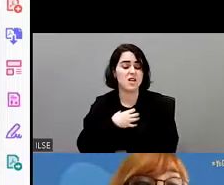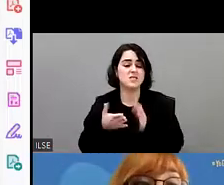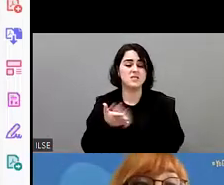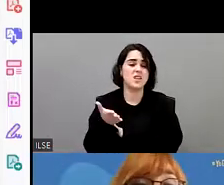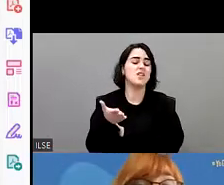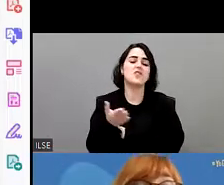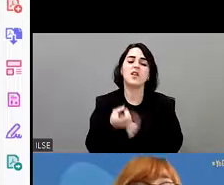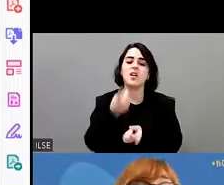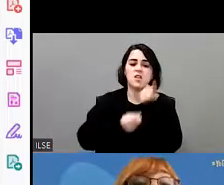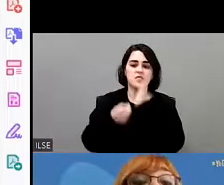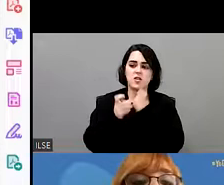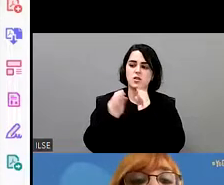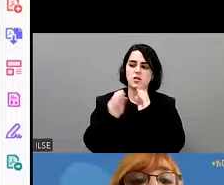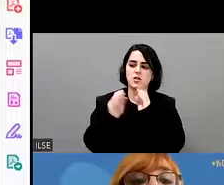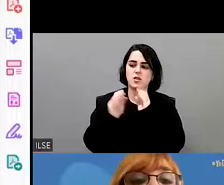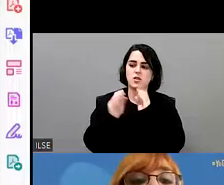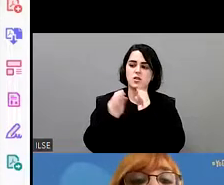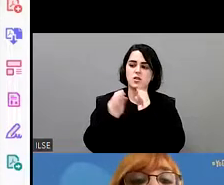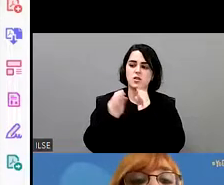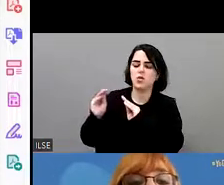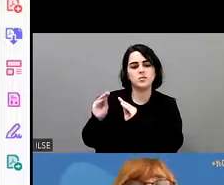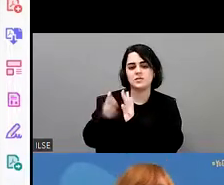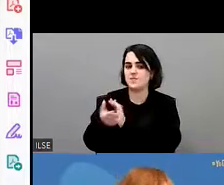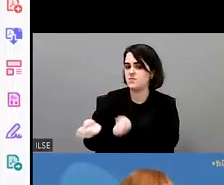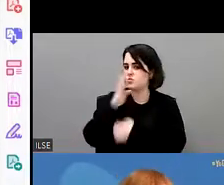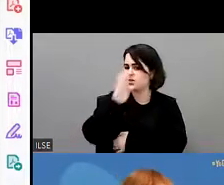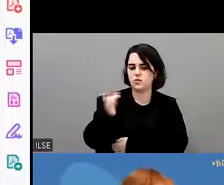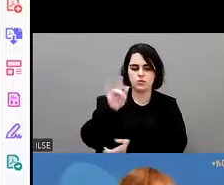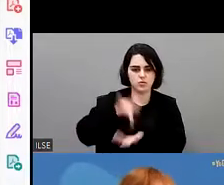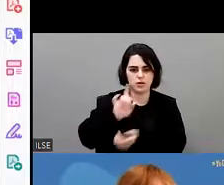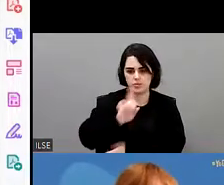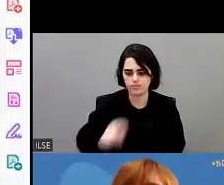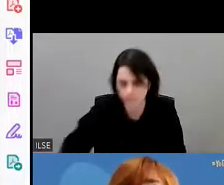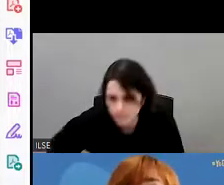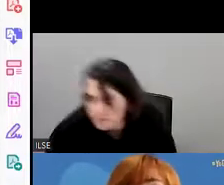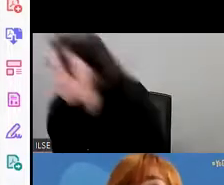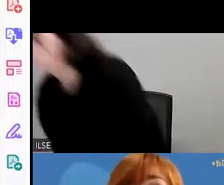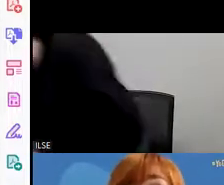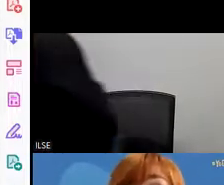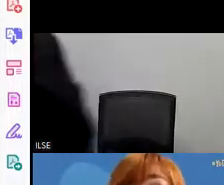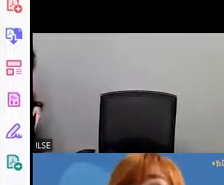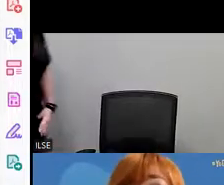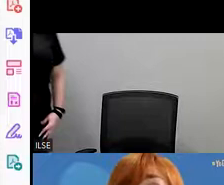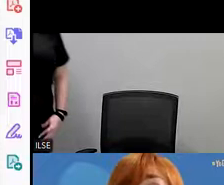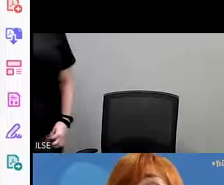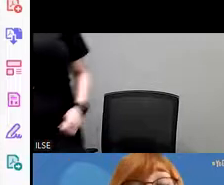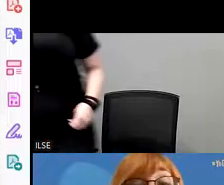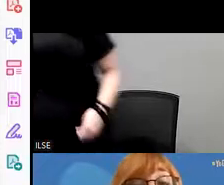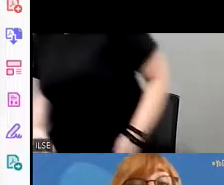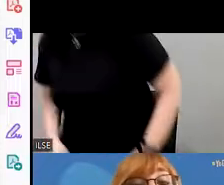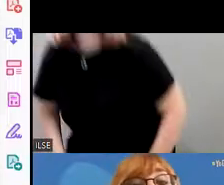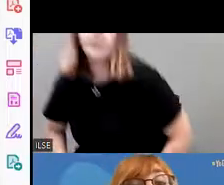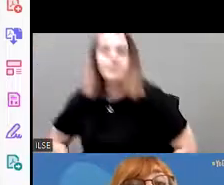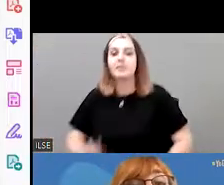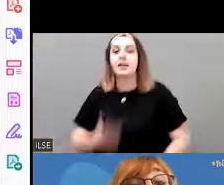que es estrictamente de esa persona no le está llegando directamente. Voy a poner otro ejemplo. Es un ejemplo vivido por una